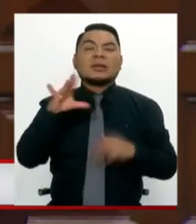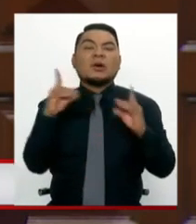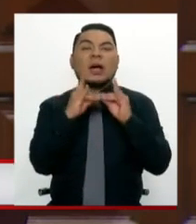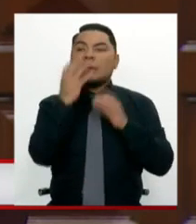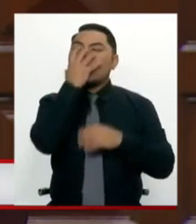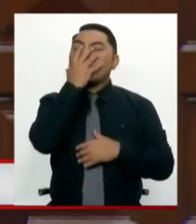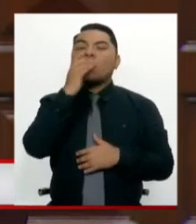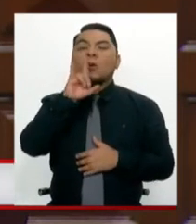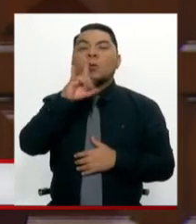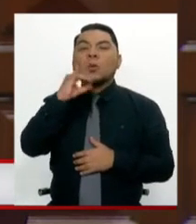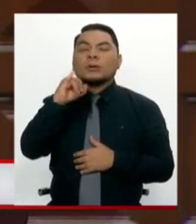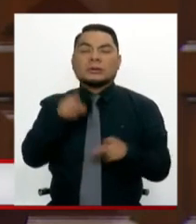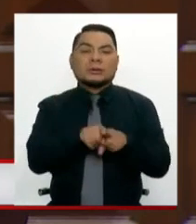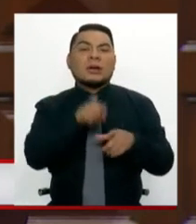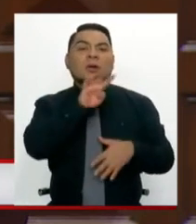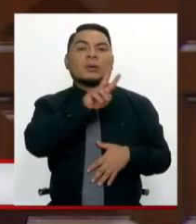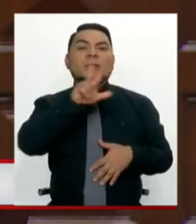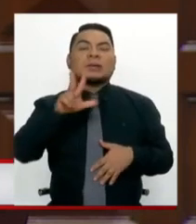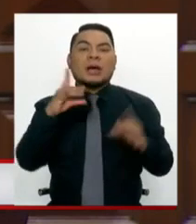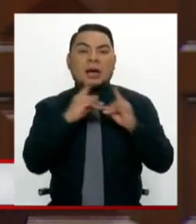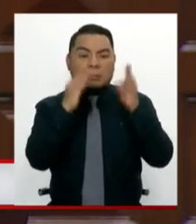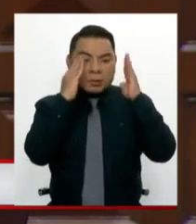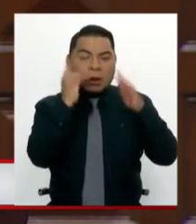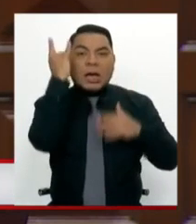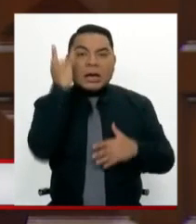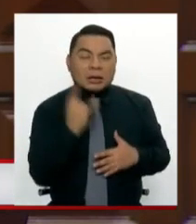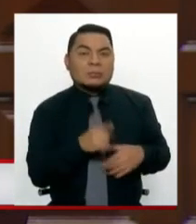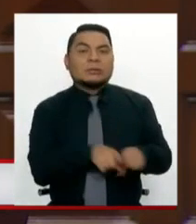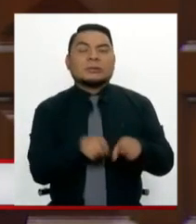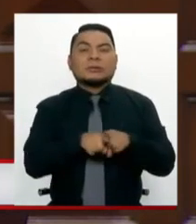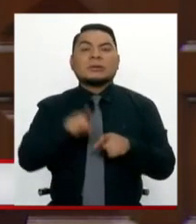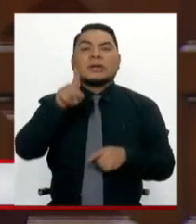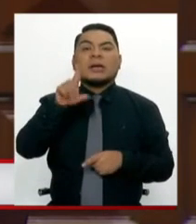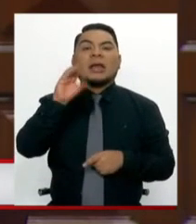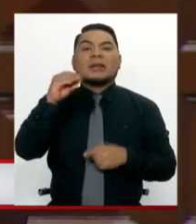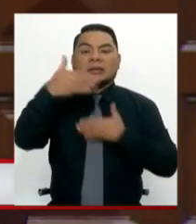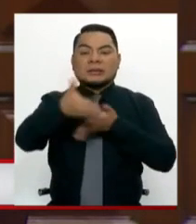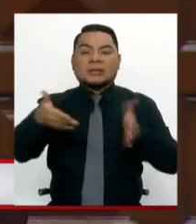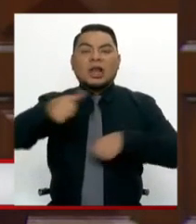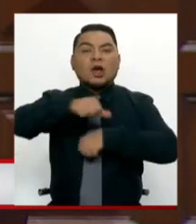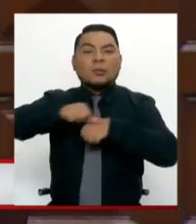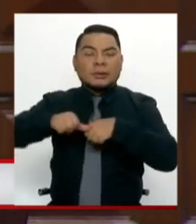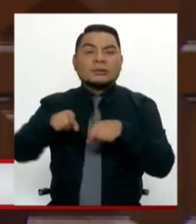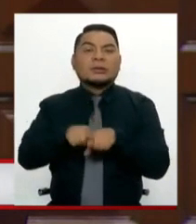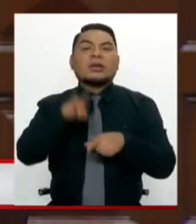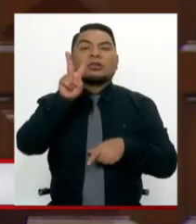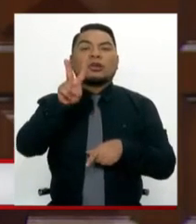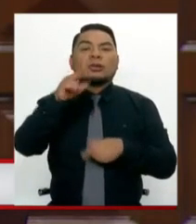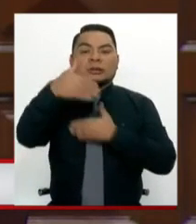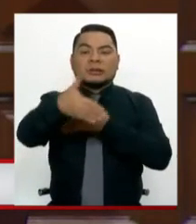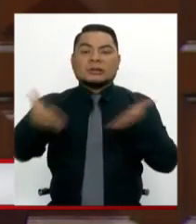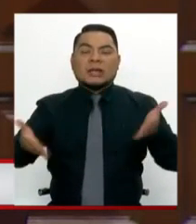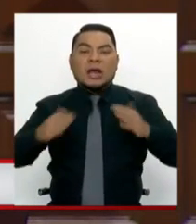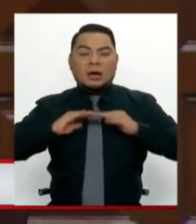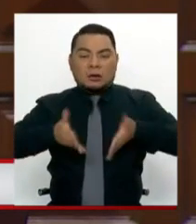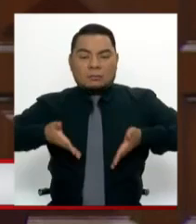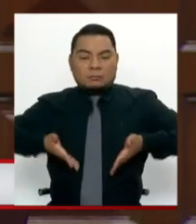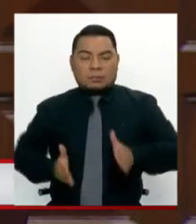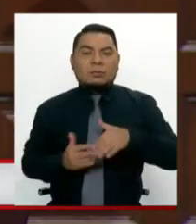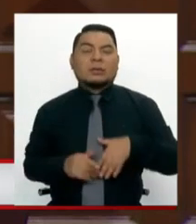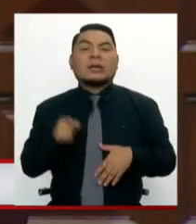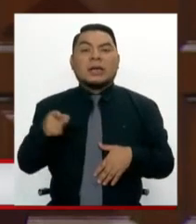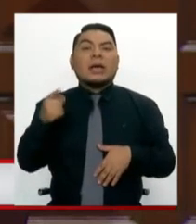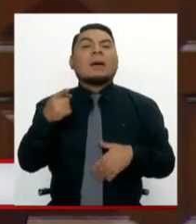UCI, 43 camas de observación de emergencia, 10 salas de operaciones y 2 salas de partos, en beneficio de